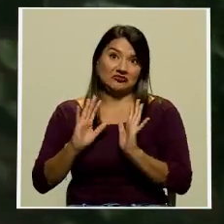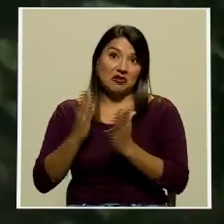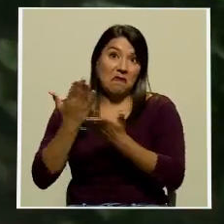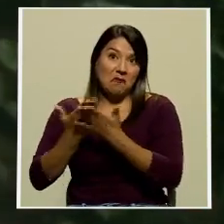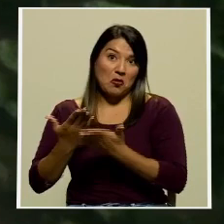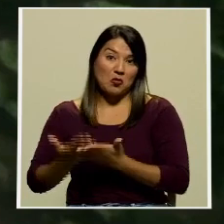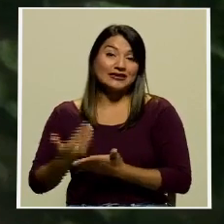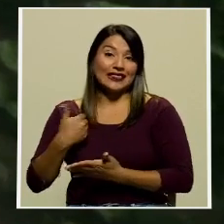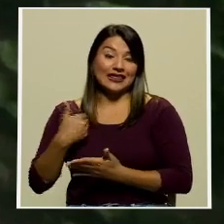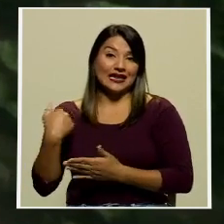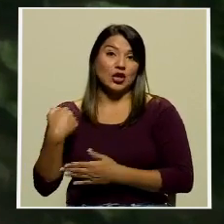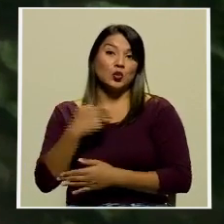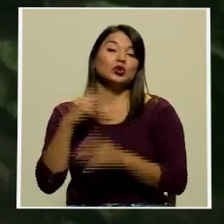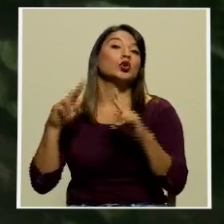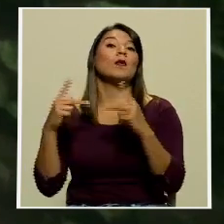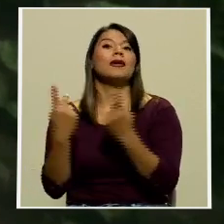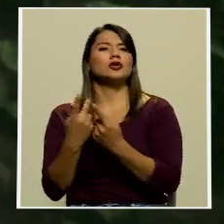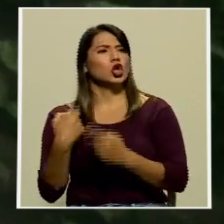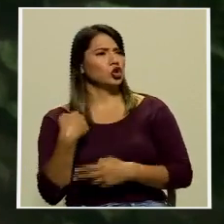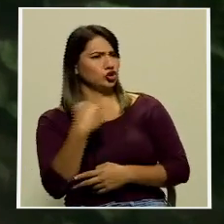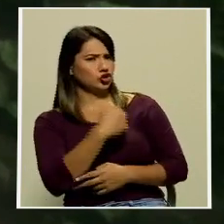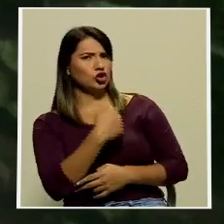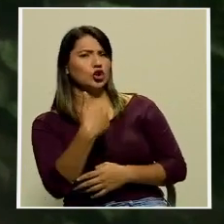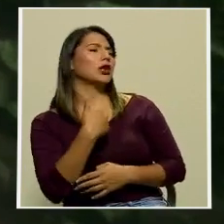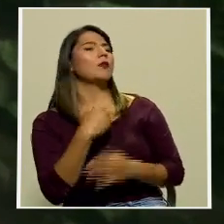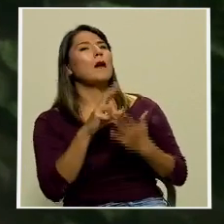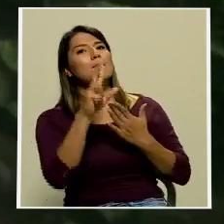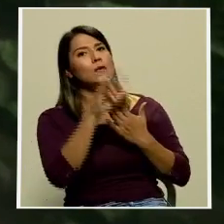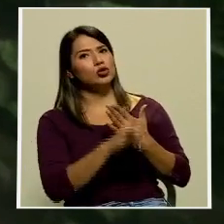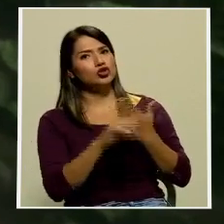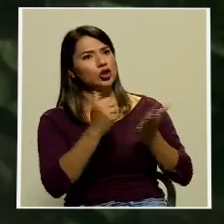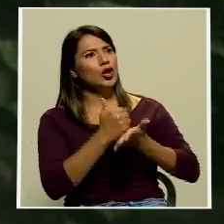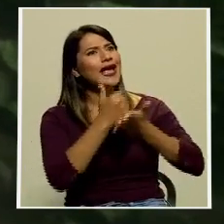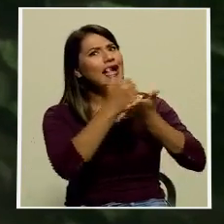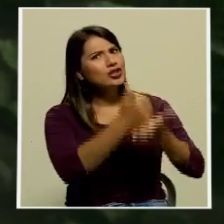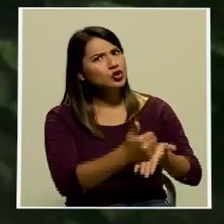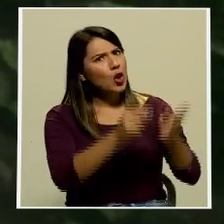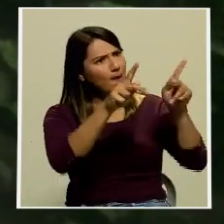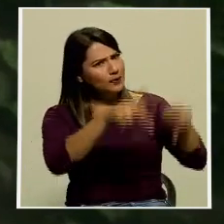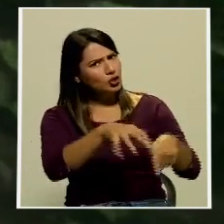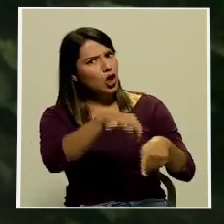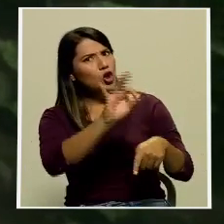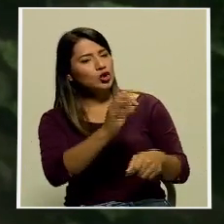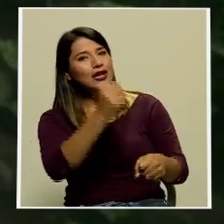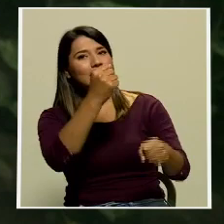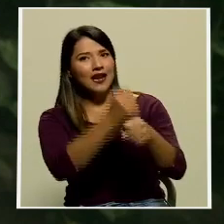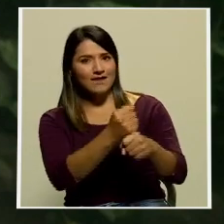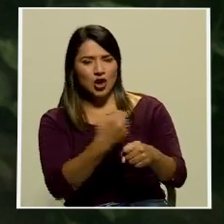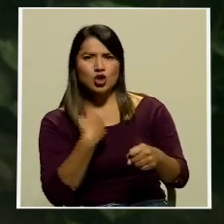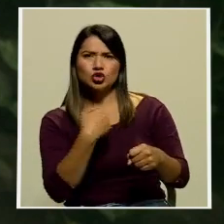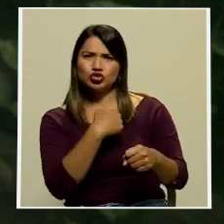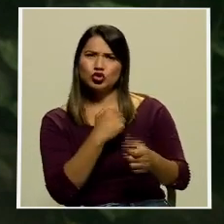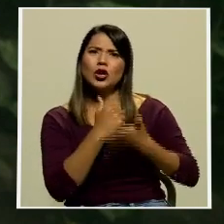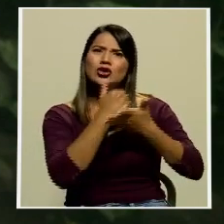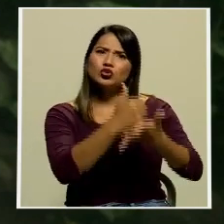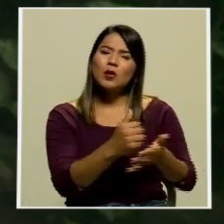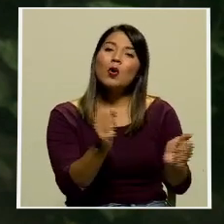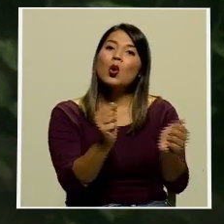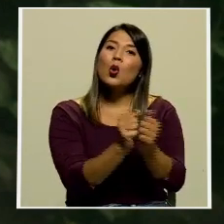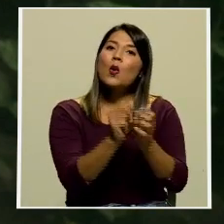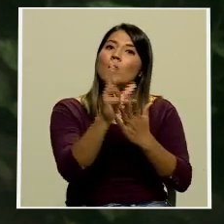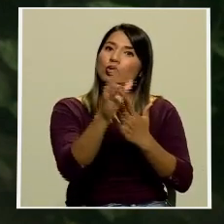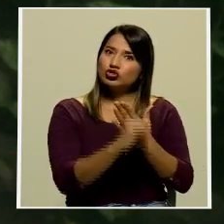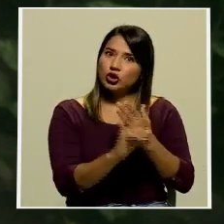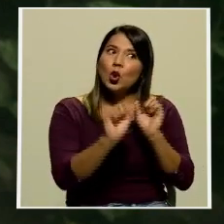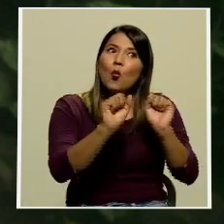generado, vea, nosotros tenemos proyectos que generan y ayudan a las personas a conseguir empleo. Nosotros hemos ayudado con proyectos aquí que se puede